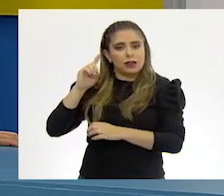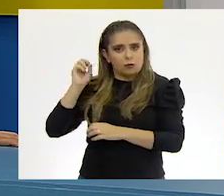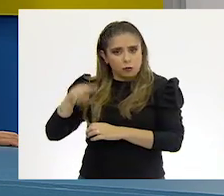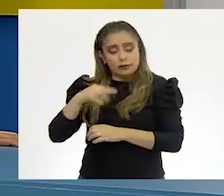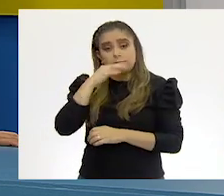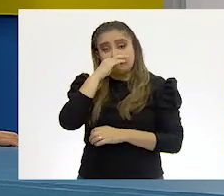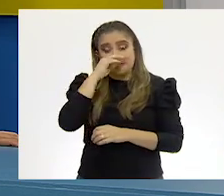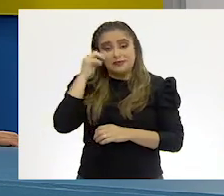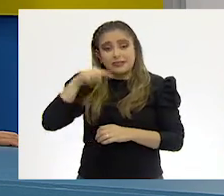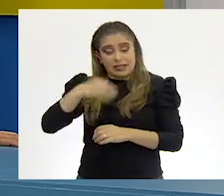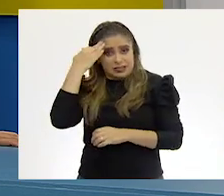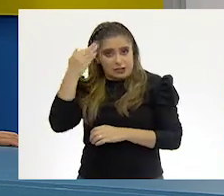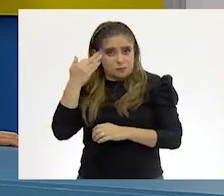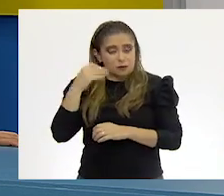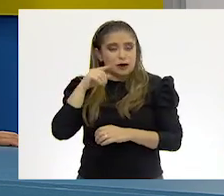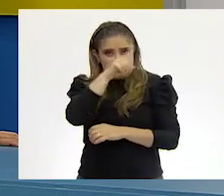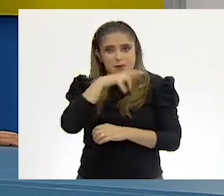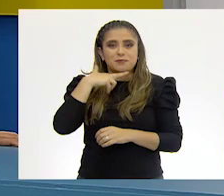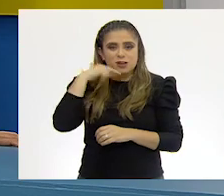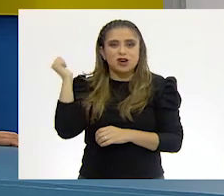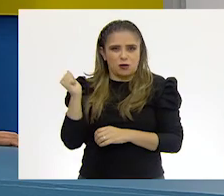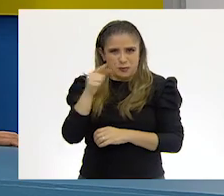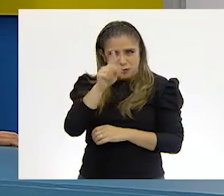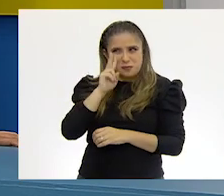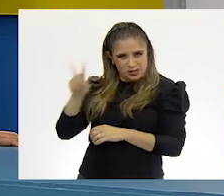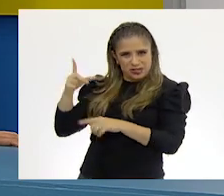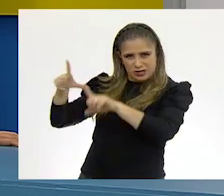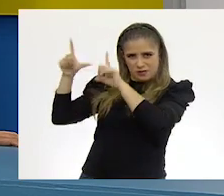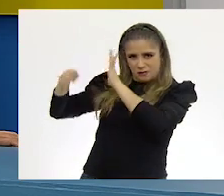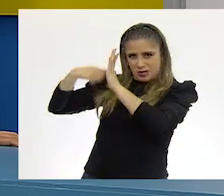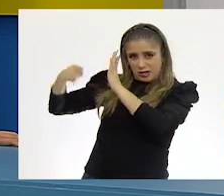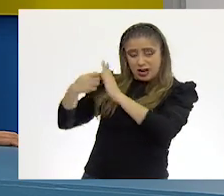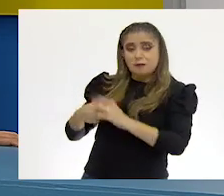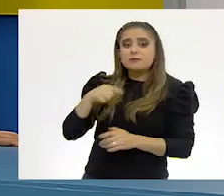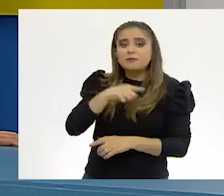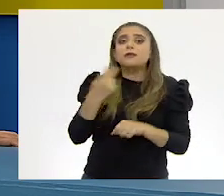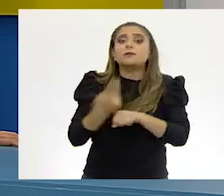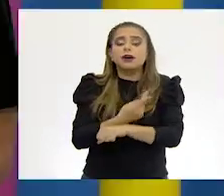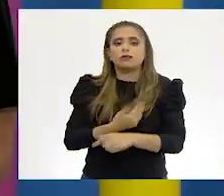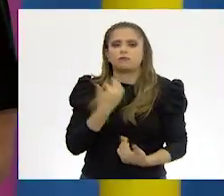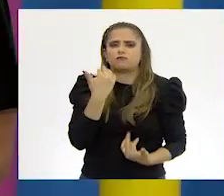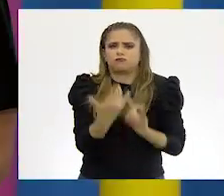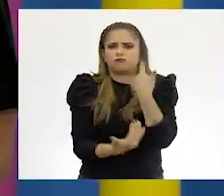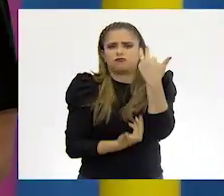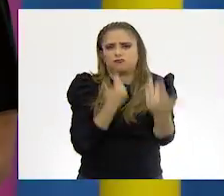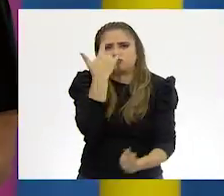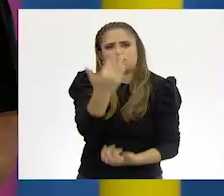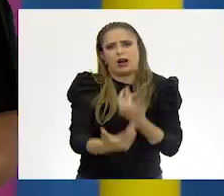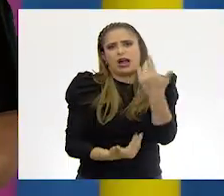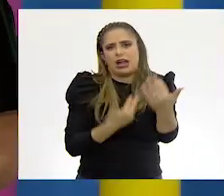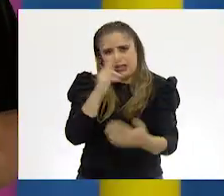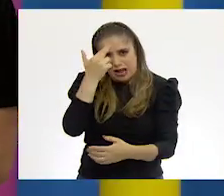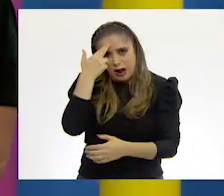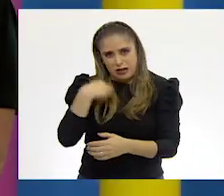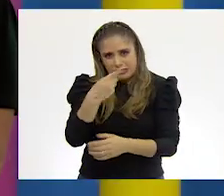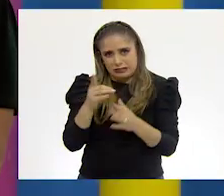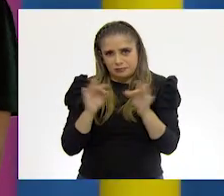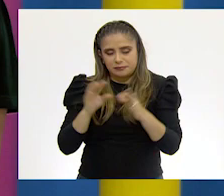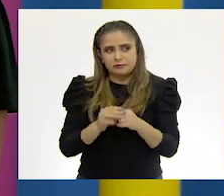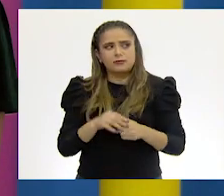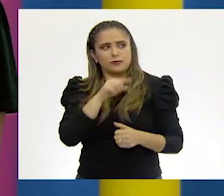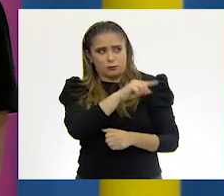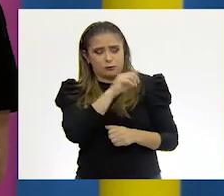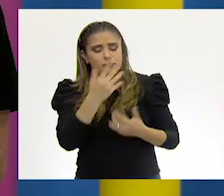de tiempo en Roma, como lo vimos en el video, ocurrió un siniestro. Me imagino que hablas